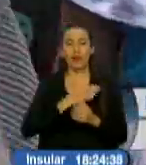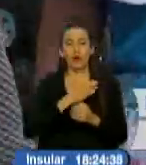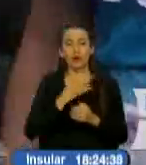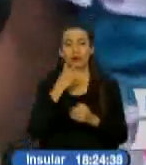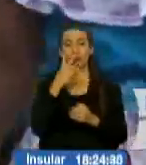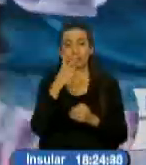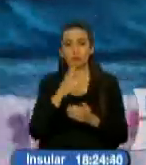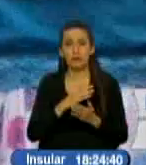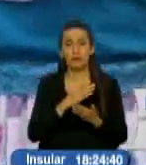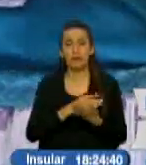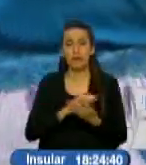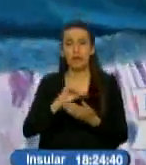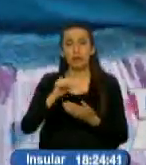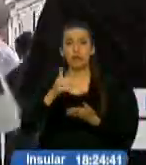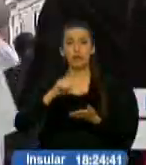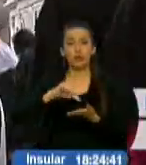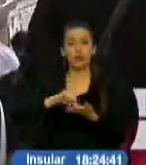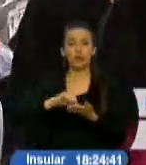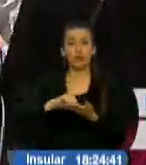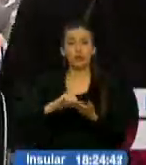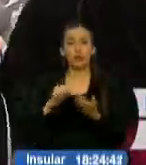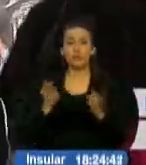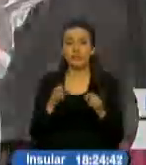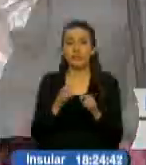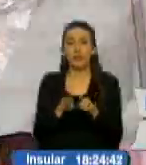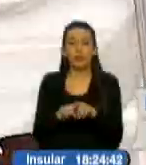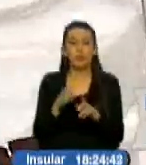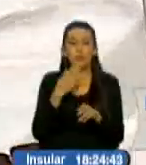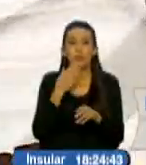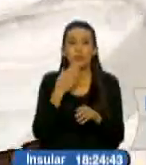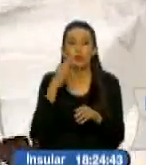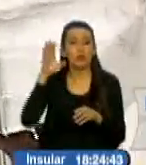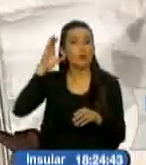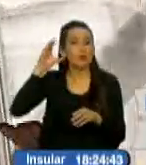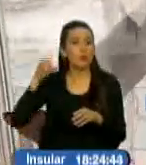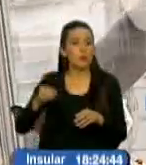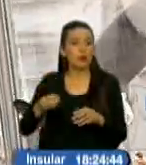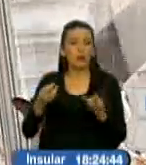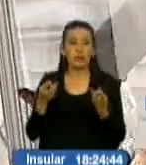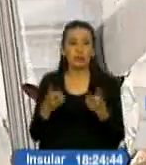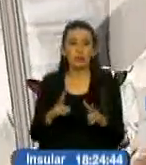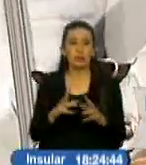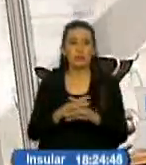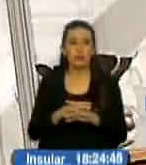religioso se replican en otras ciudades del país, como Cuenca, por ejemplo.